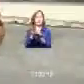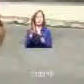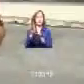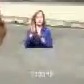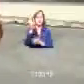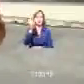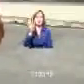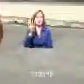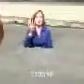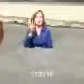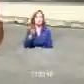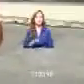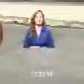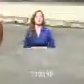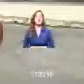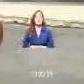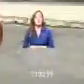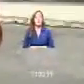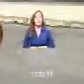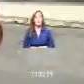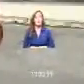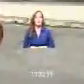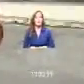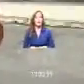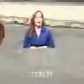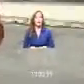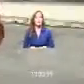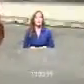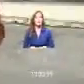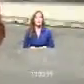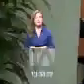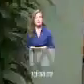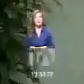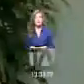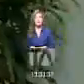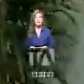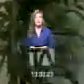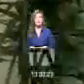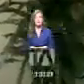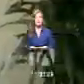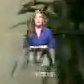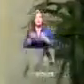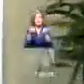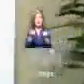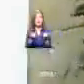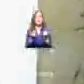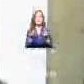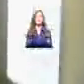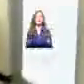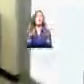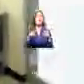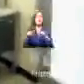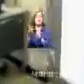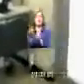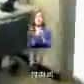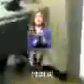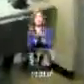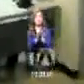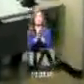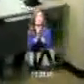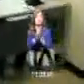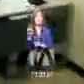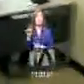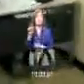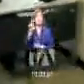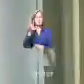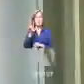de censurar y destituir a cuatro miembros de este Consejo. Este momento no se encuentran en sus despachos ni